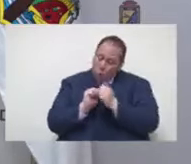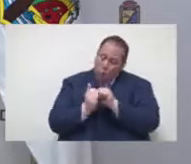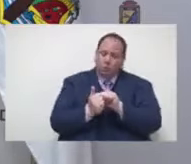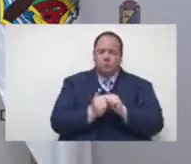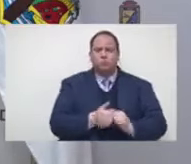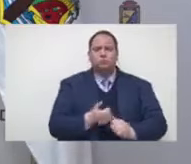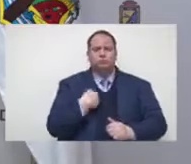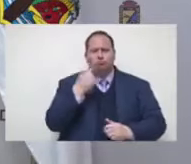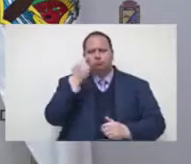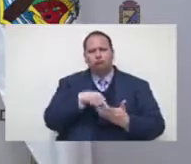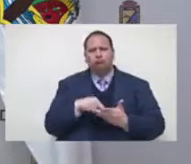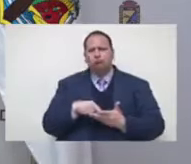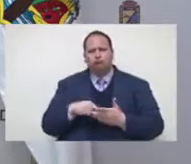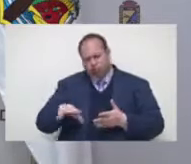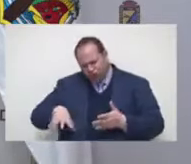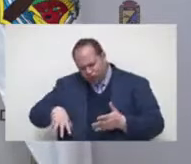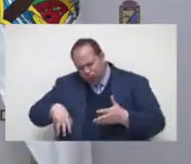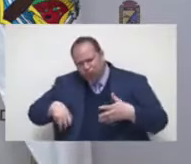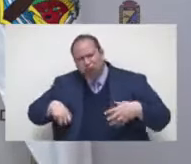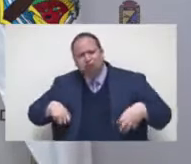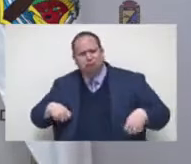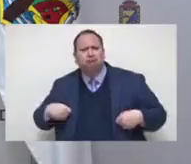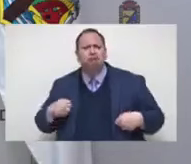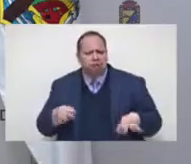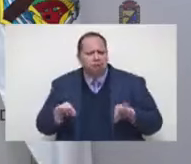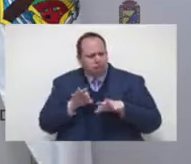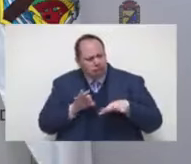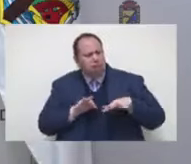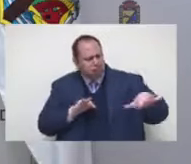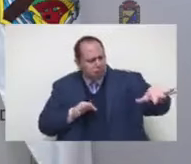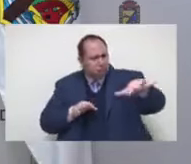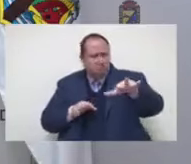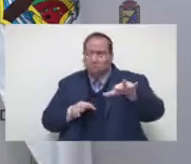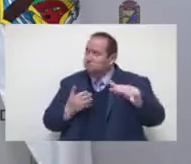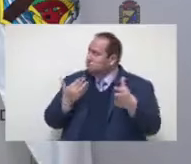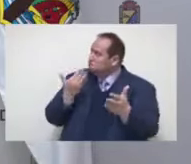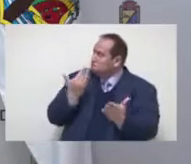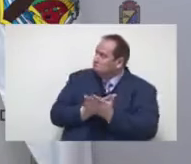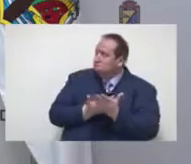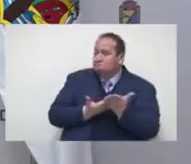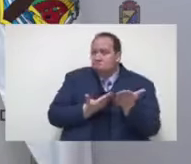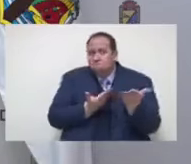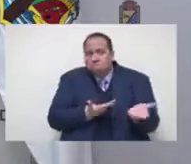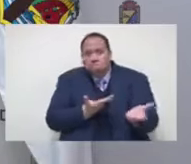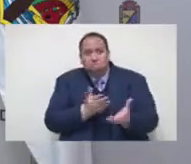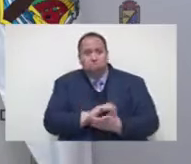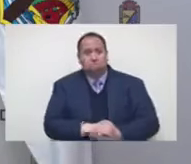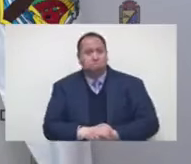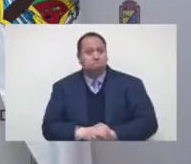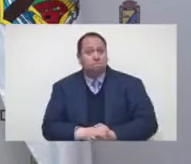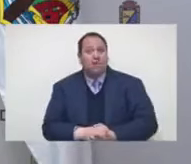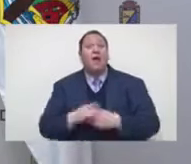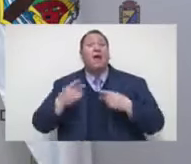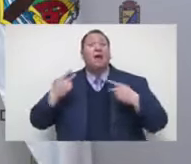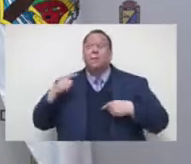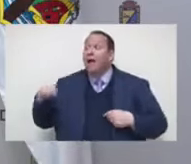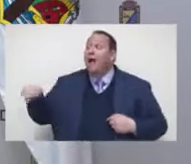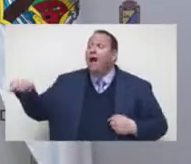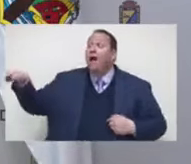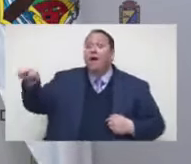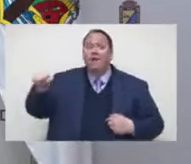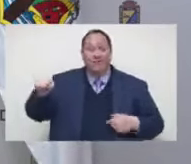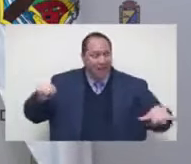que se están haciendo esfuerzos importantes en la zona y ahí están los resultados. La ciudadanía es